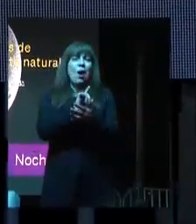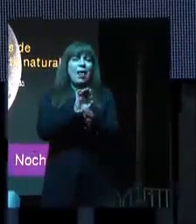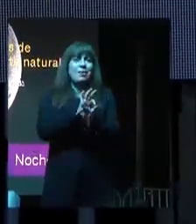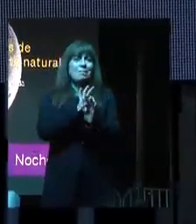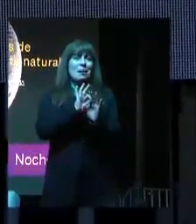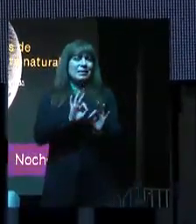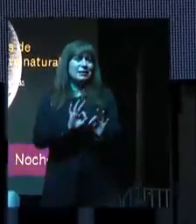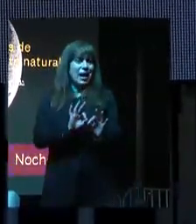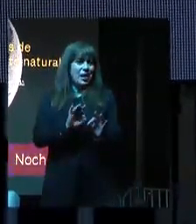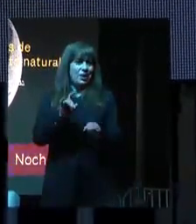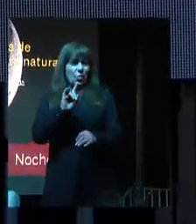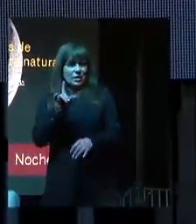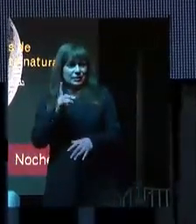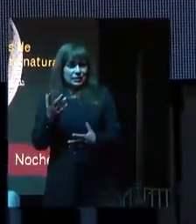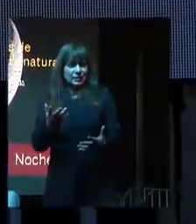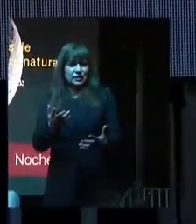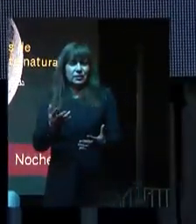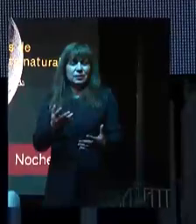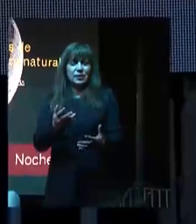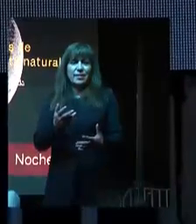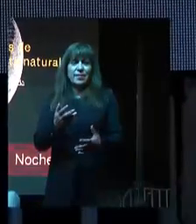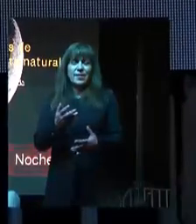Silicon Valley no es más que